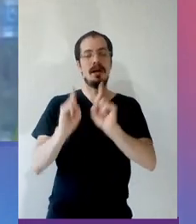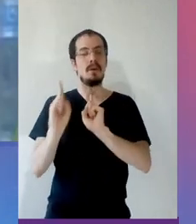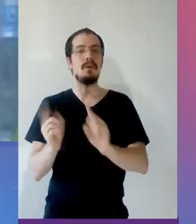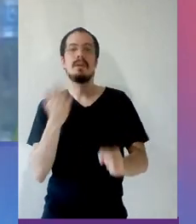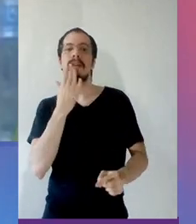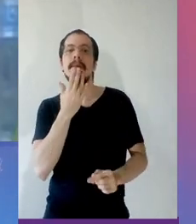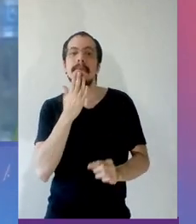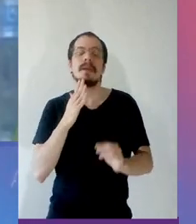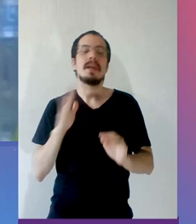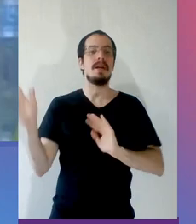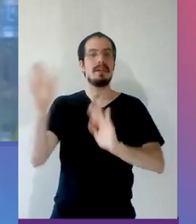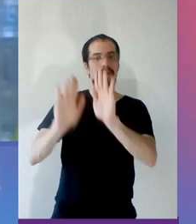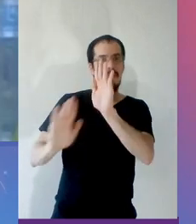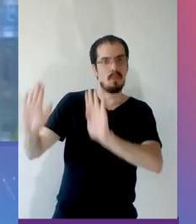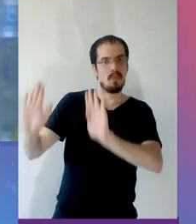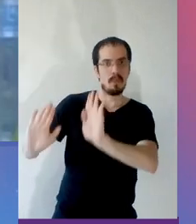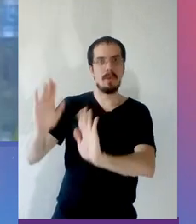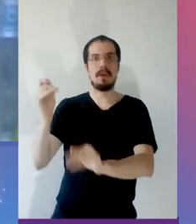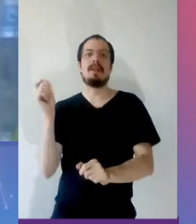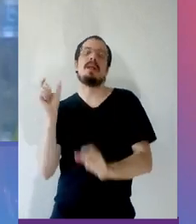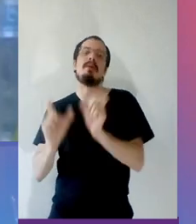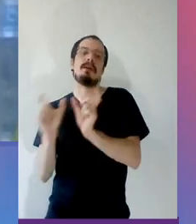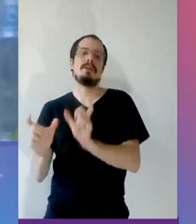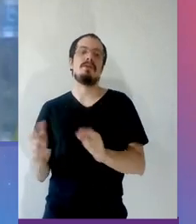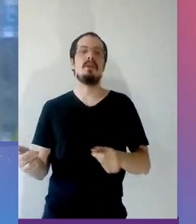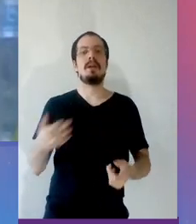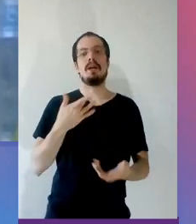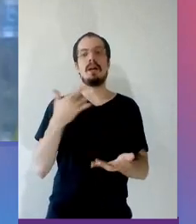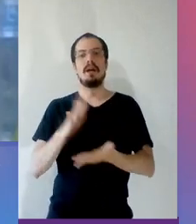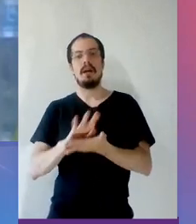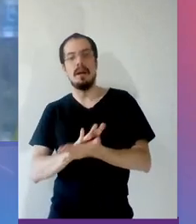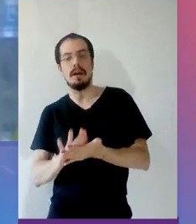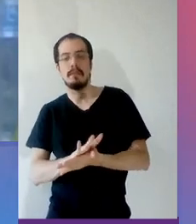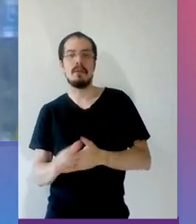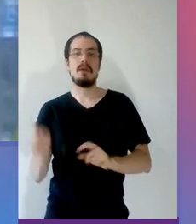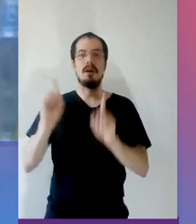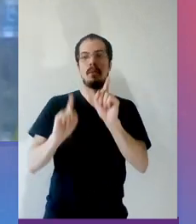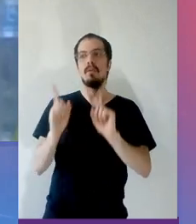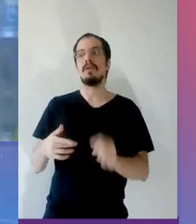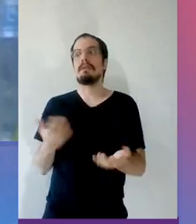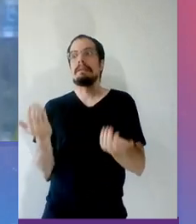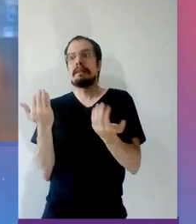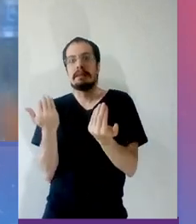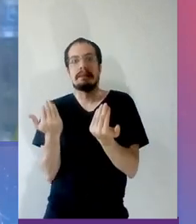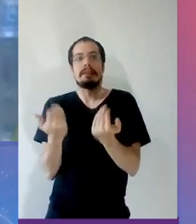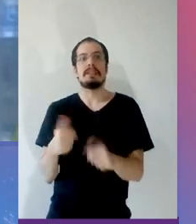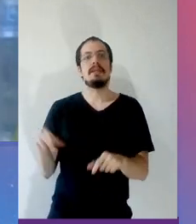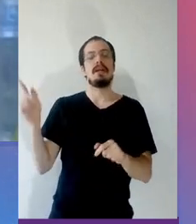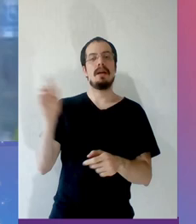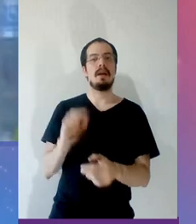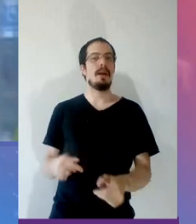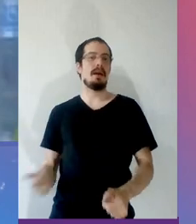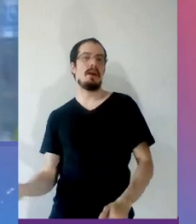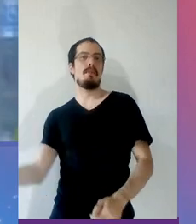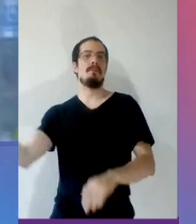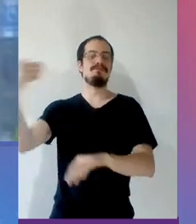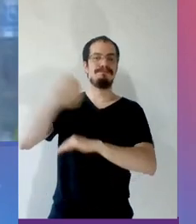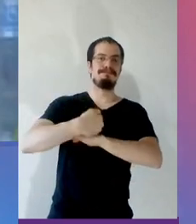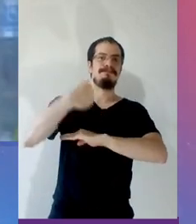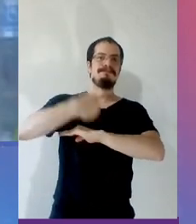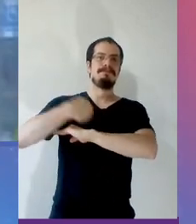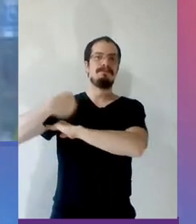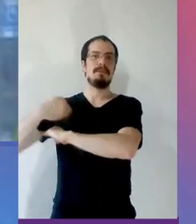las atenciones críticas, ¿cierto?, atenciones presenciales, empezaron a realizarse